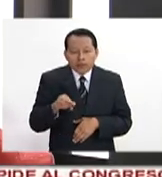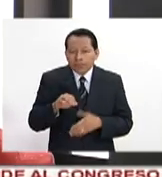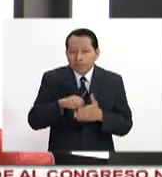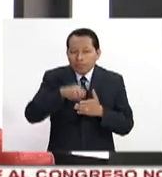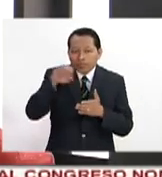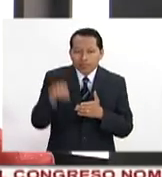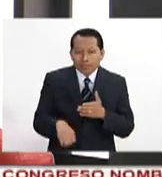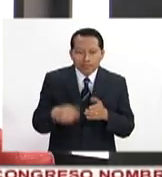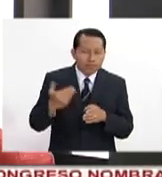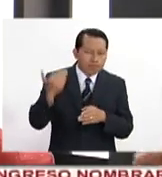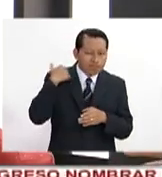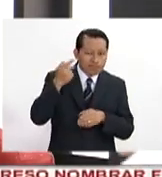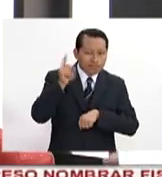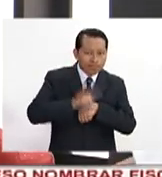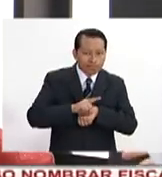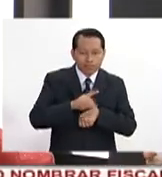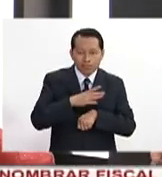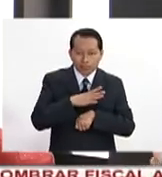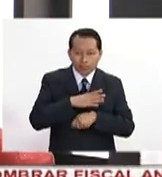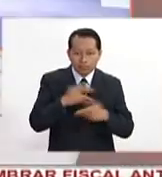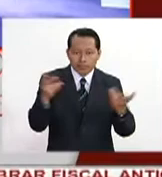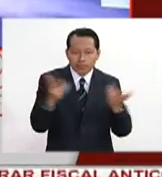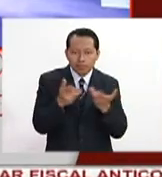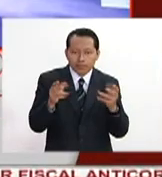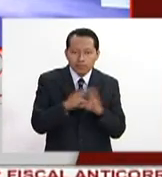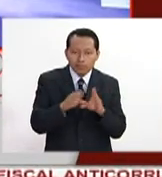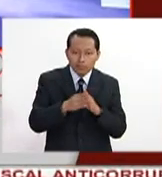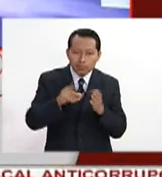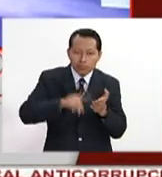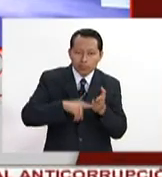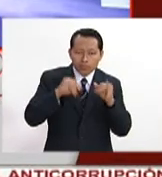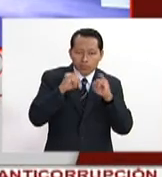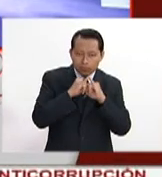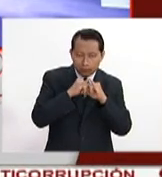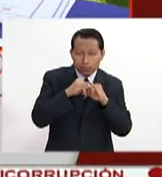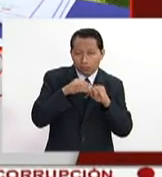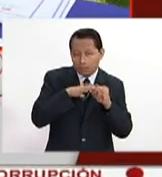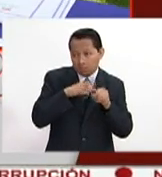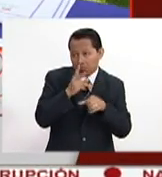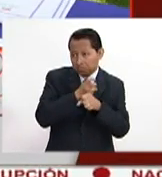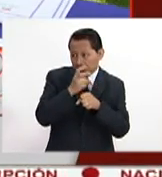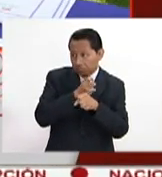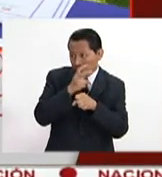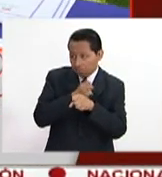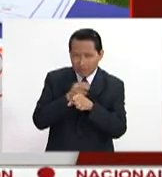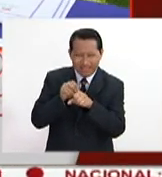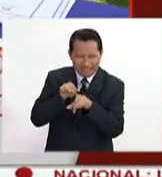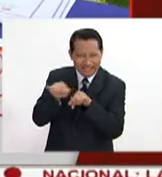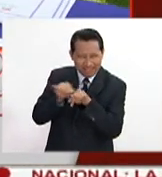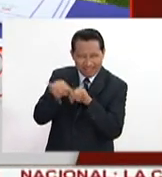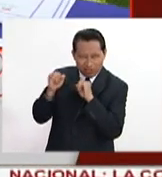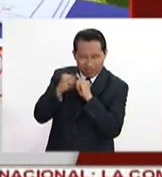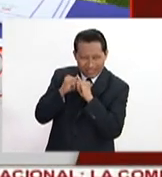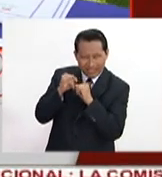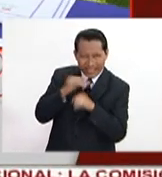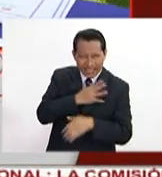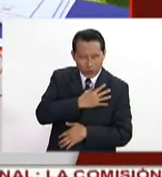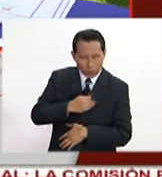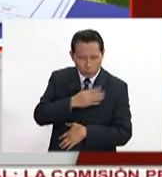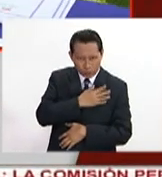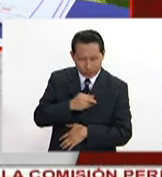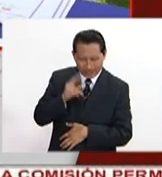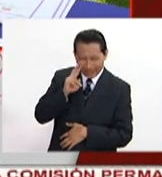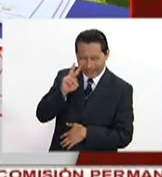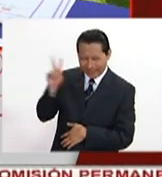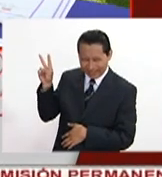ejemplo, nosotros hicimos en días pasados un ejercicio interno en el instituto, invitamos a hijas y a hijos de los trabajadores del propio instituto, como vemos en las